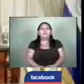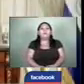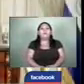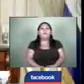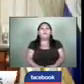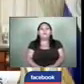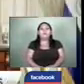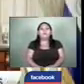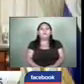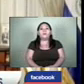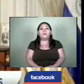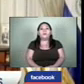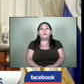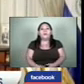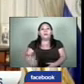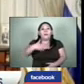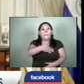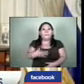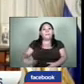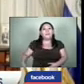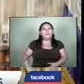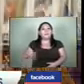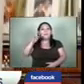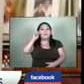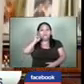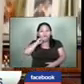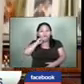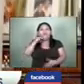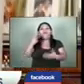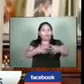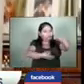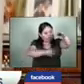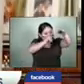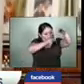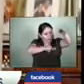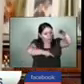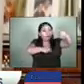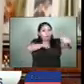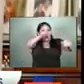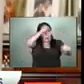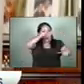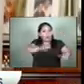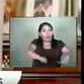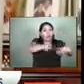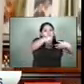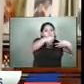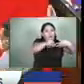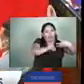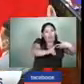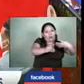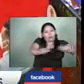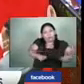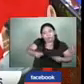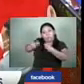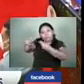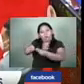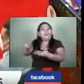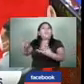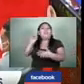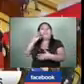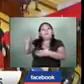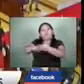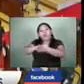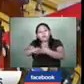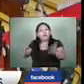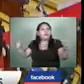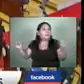El presidente de la república devolvió observado el recién aprobado decreto que prohíbe concentraciones masivas y